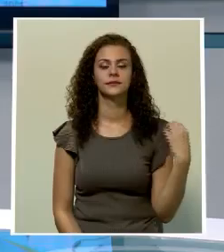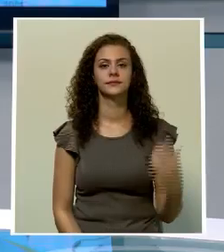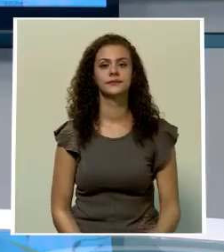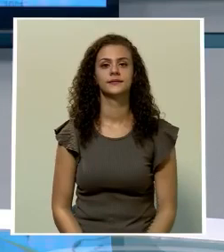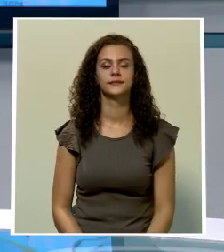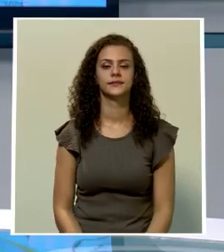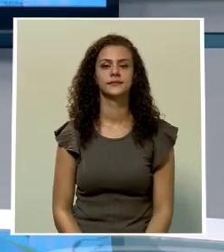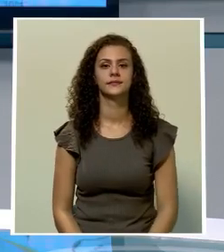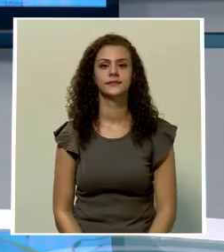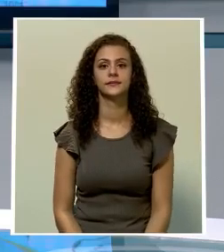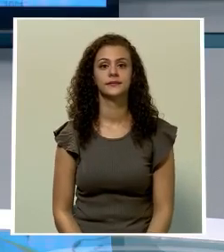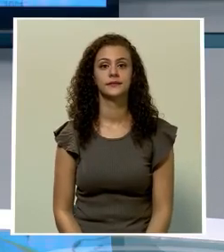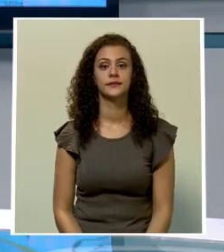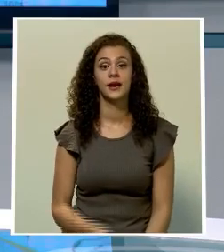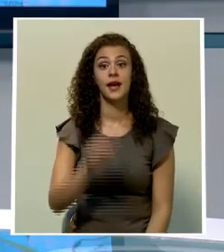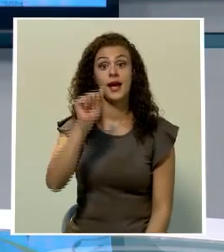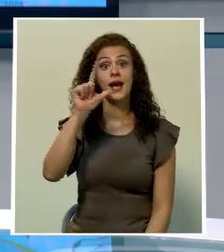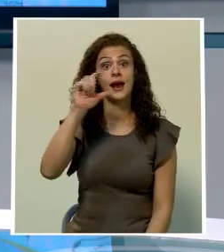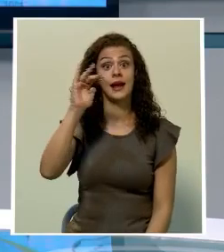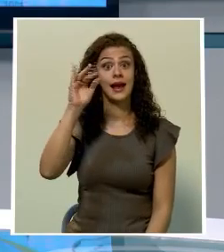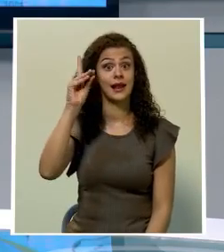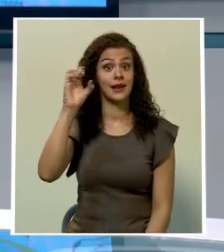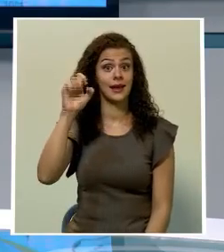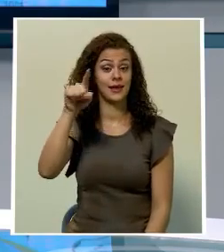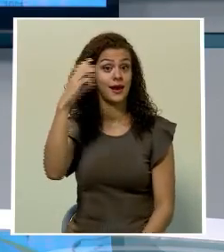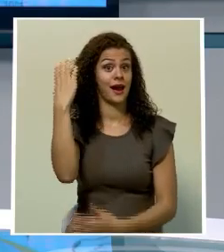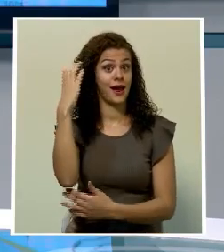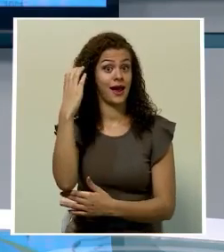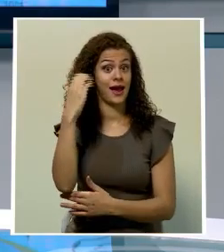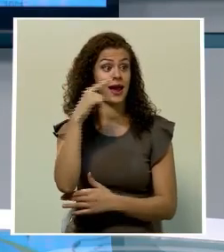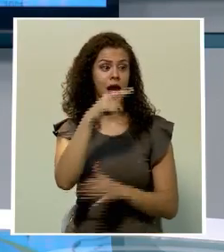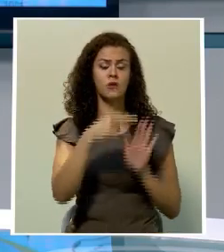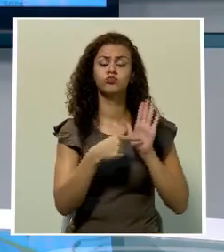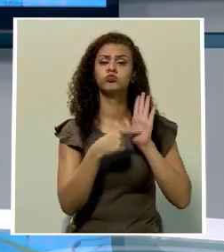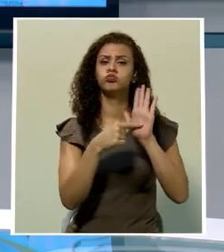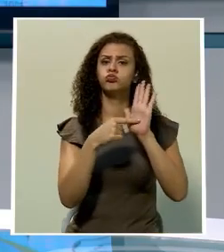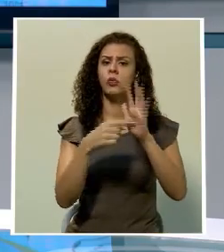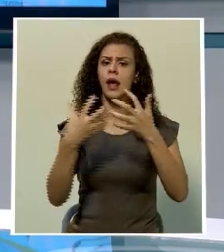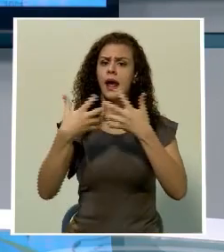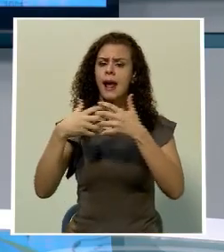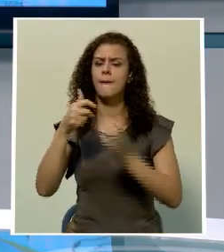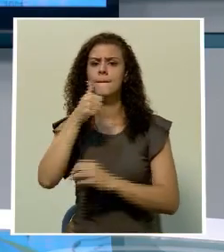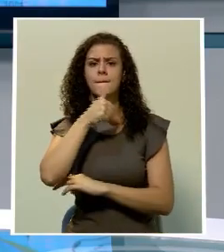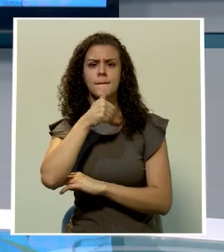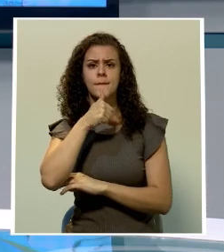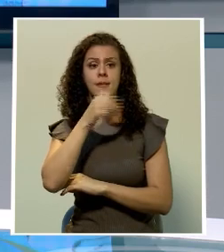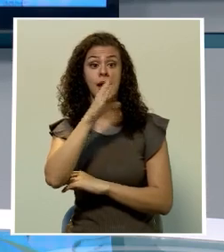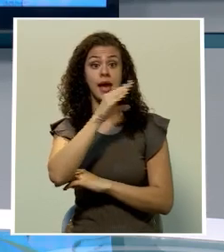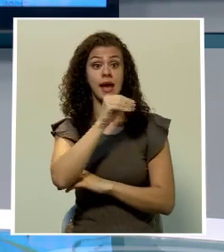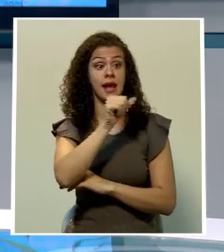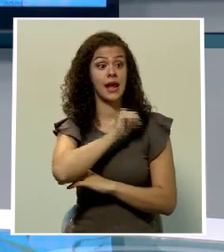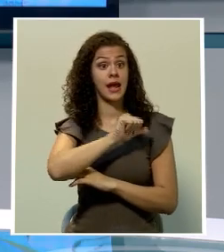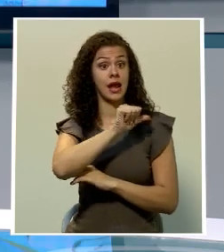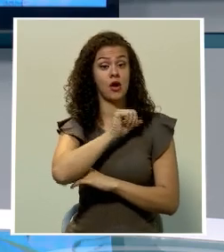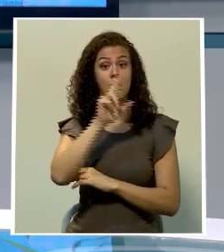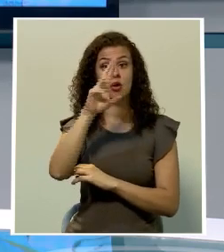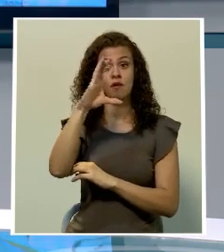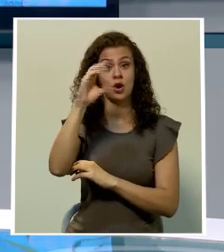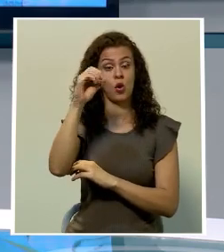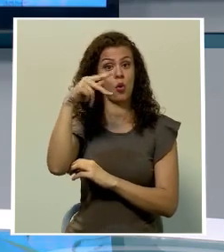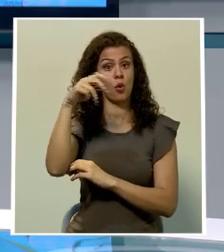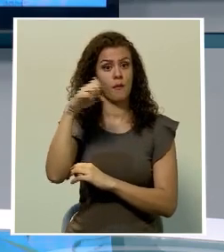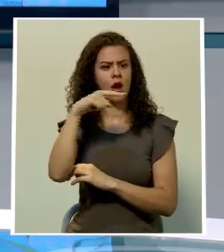nacional. El alcalde de Cartago, representantes de la empresa privada y autoridades de